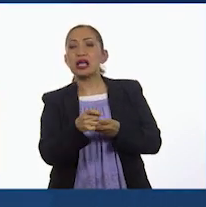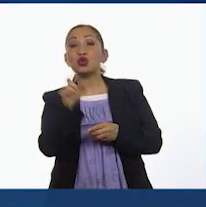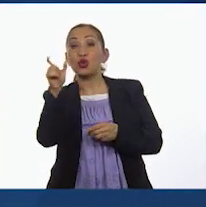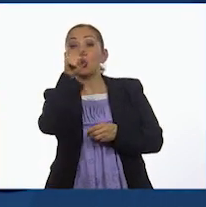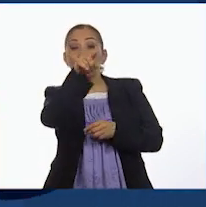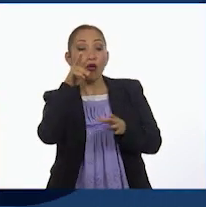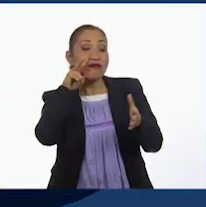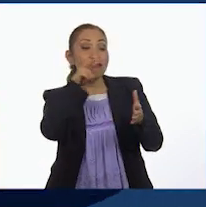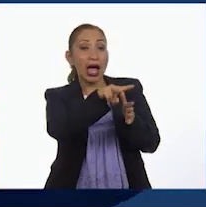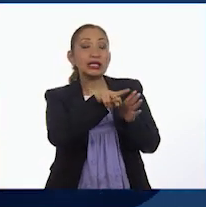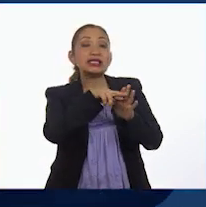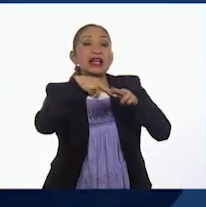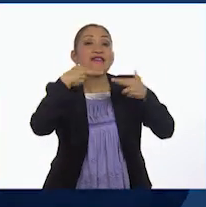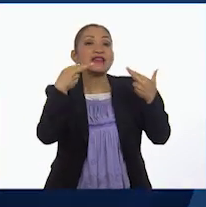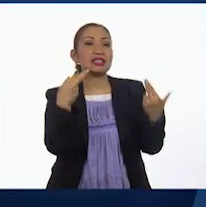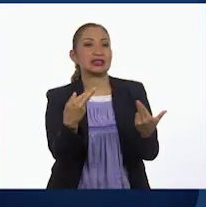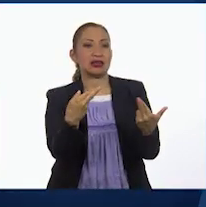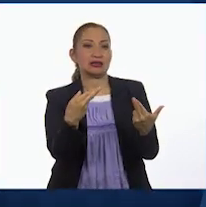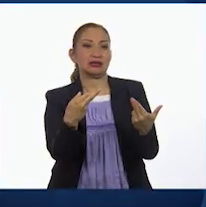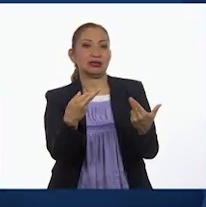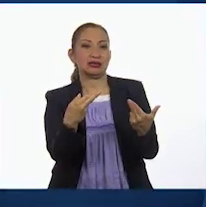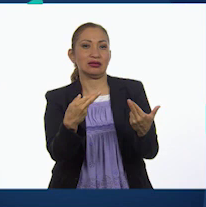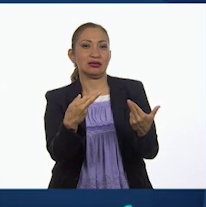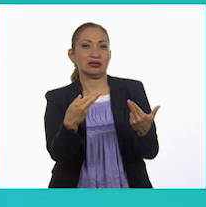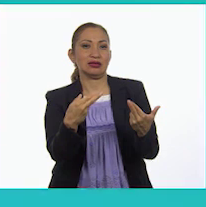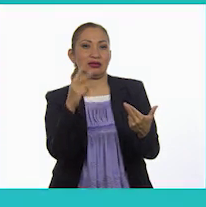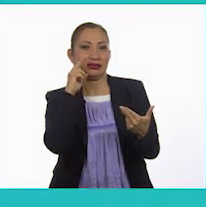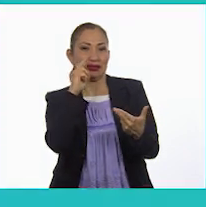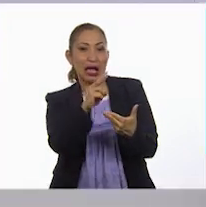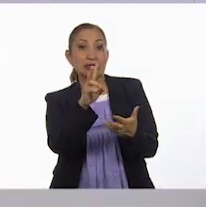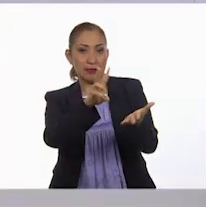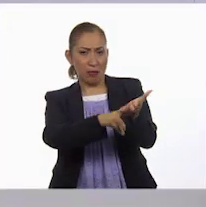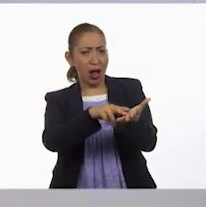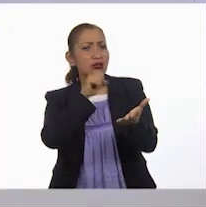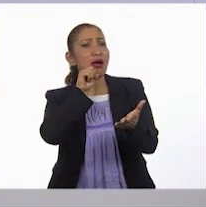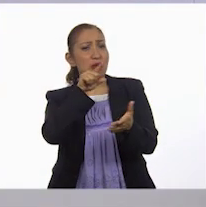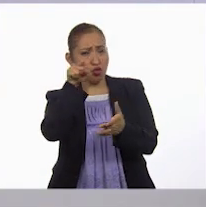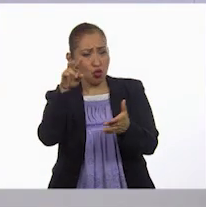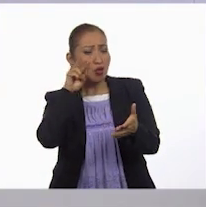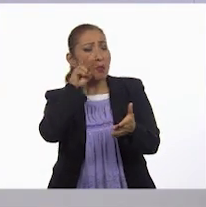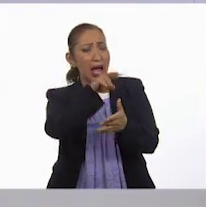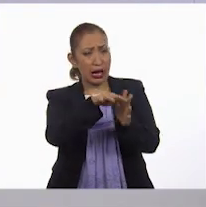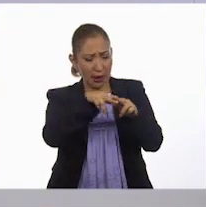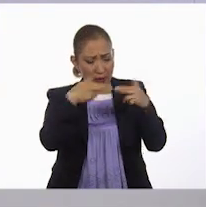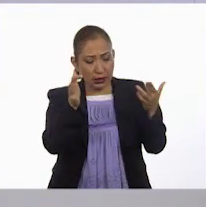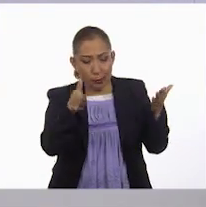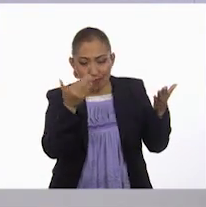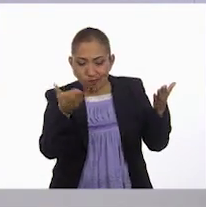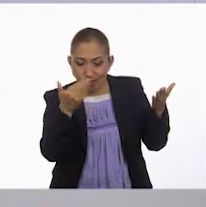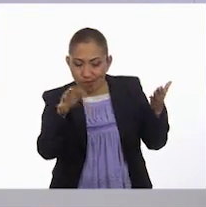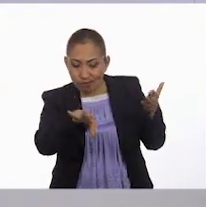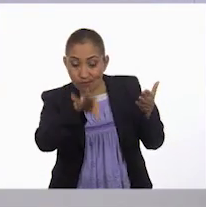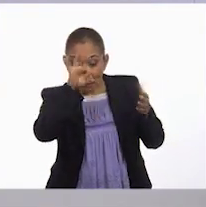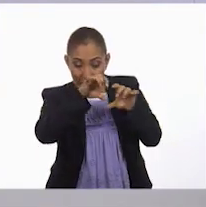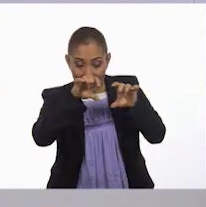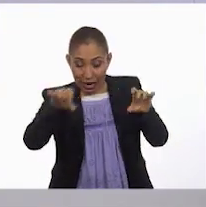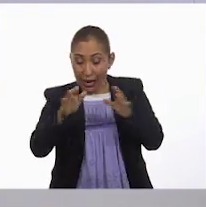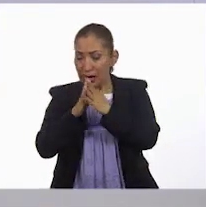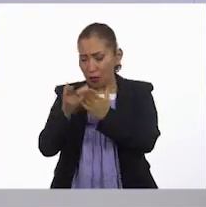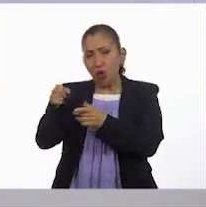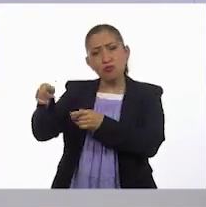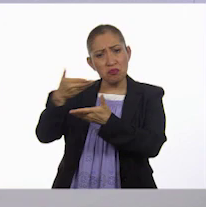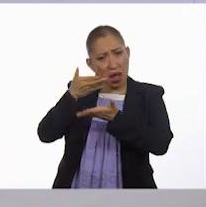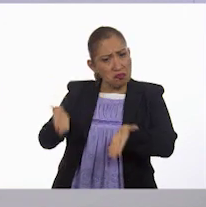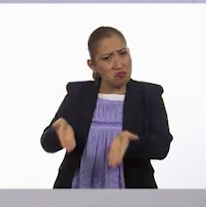tú consultas revistas. Entonces aquí es válido también que tú puedas consultar revistas. Si tienes libros,